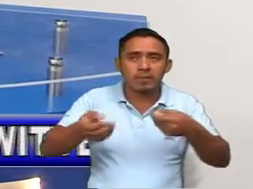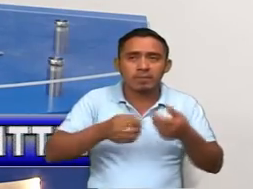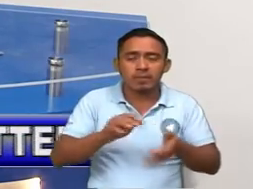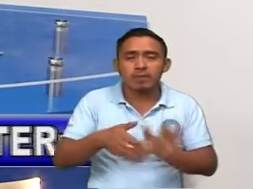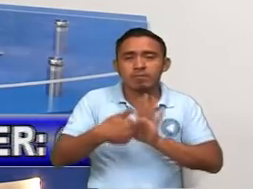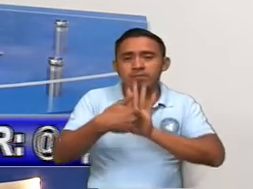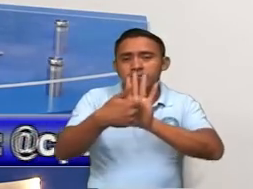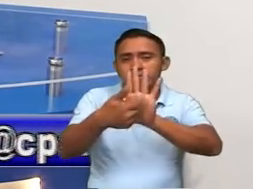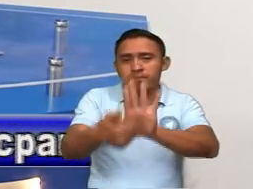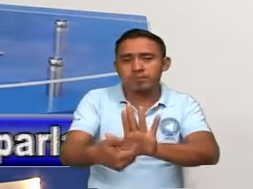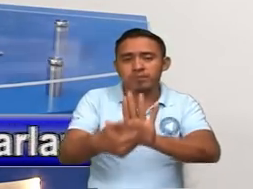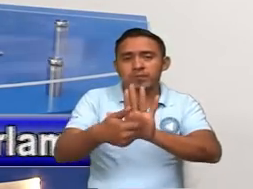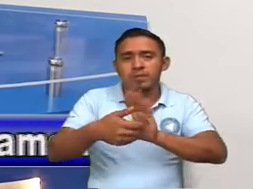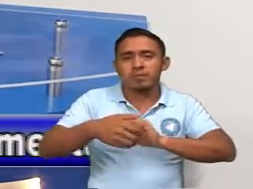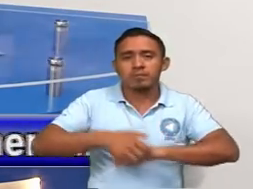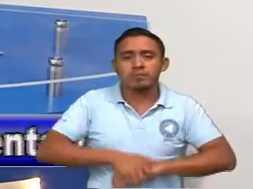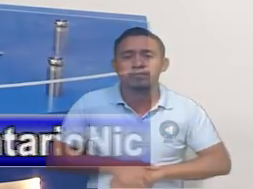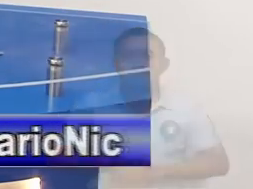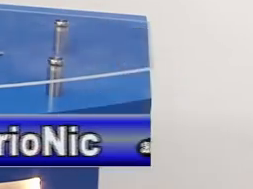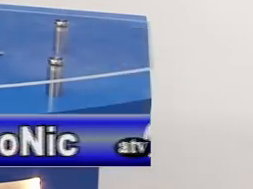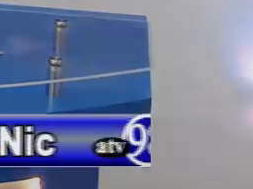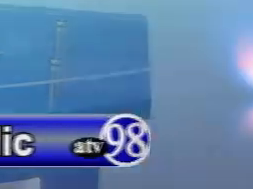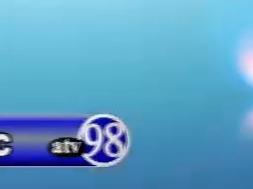detalles se los presentamos en el siguiente reporte.